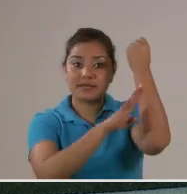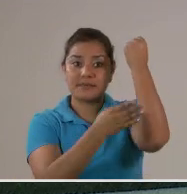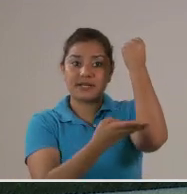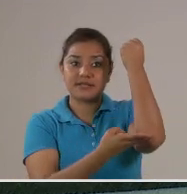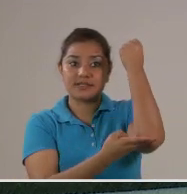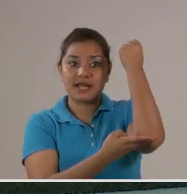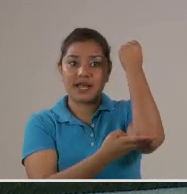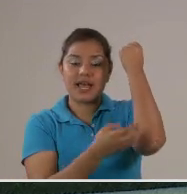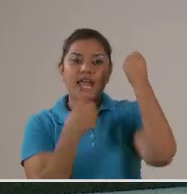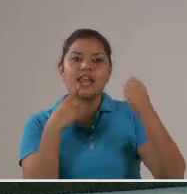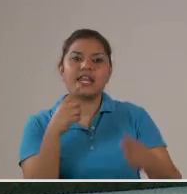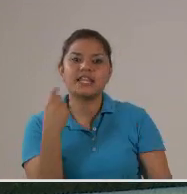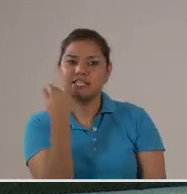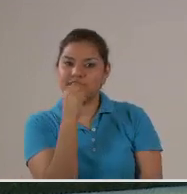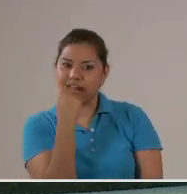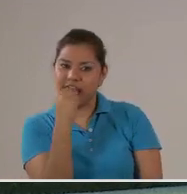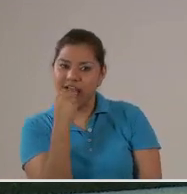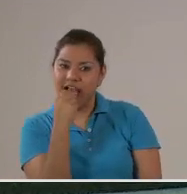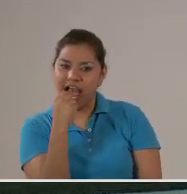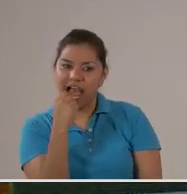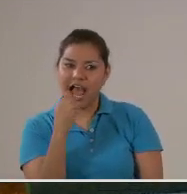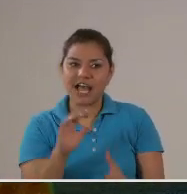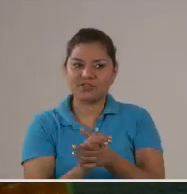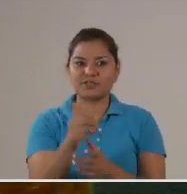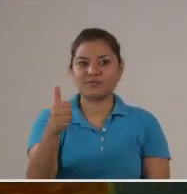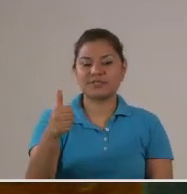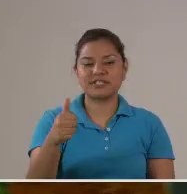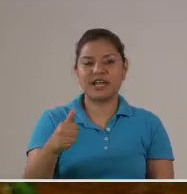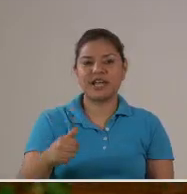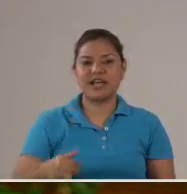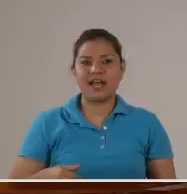eh saca la panza mi hia saca la panza ahorita